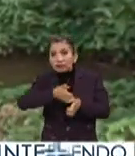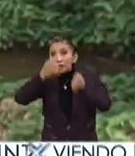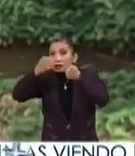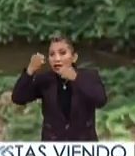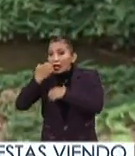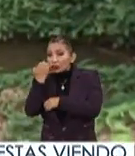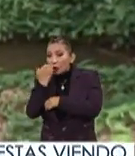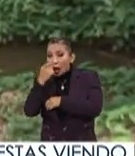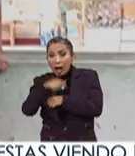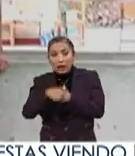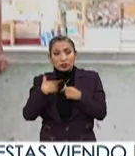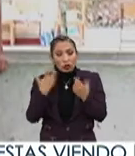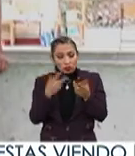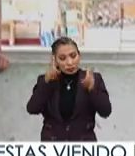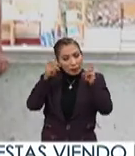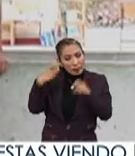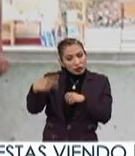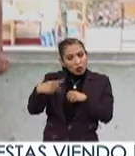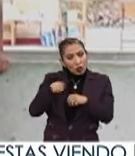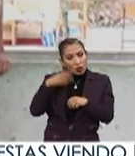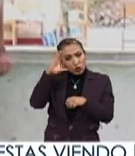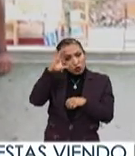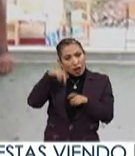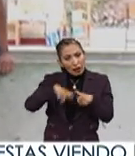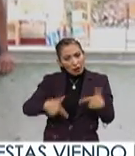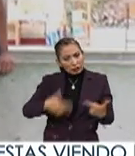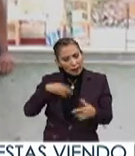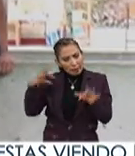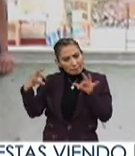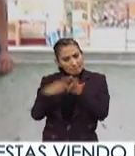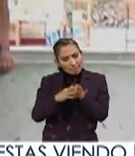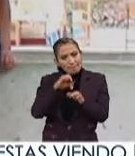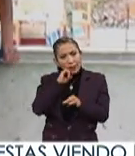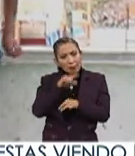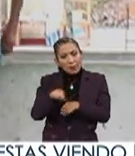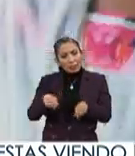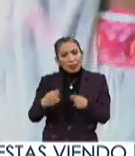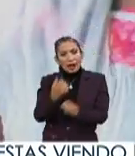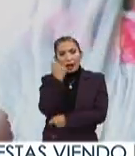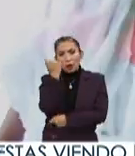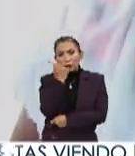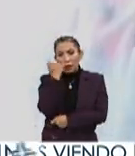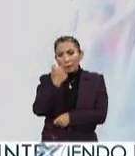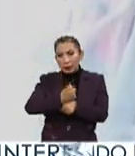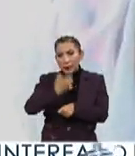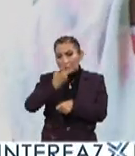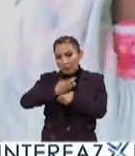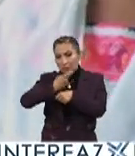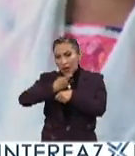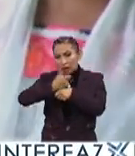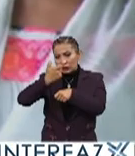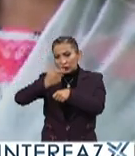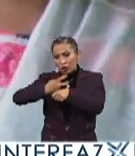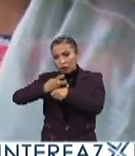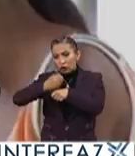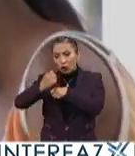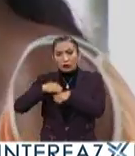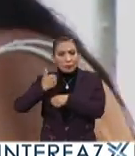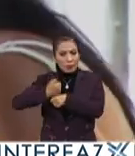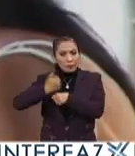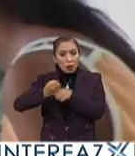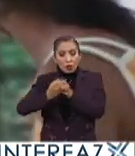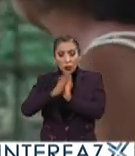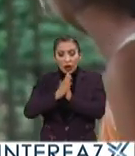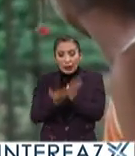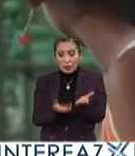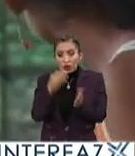infraestructura, contenidos acordes a su riqueza cultural y lingüística, así como dotar a los alumnos de primero y segundo grados de primaria de nuevos